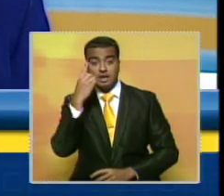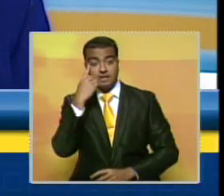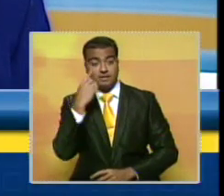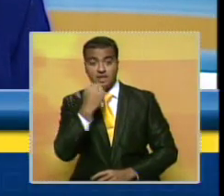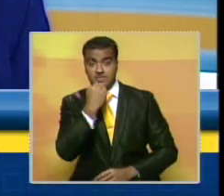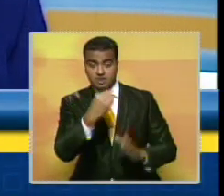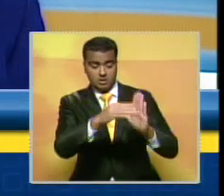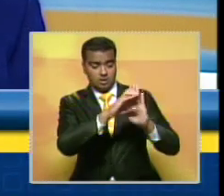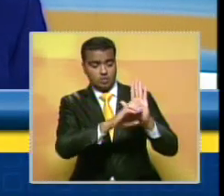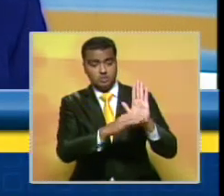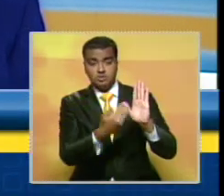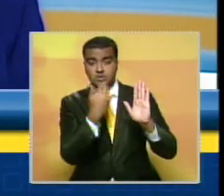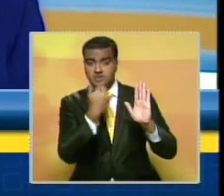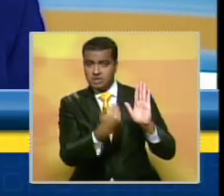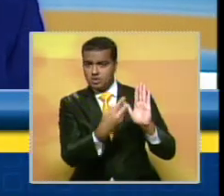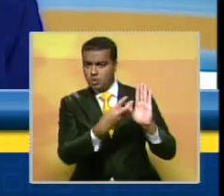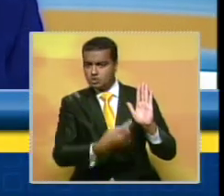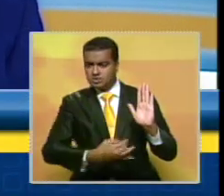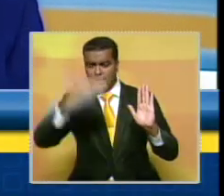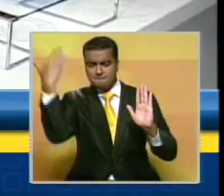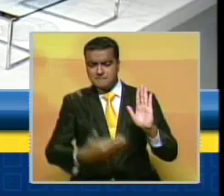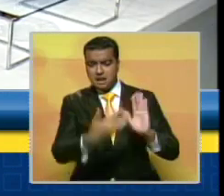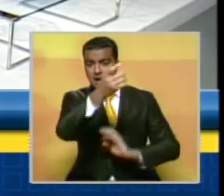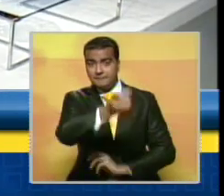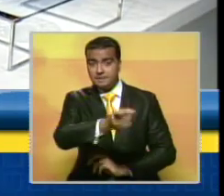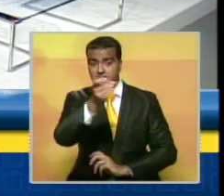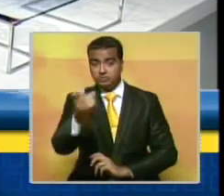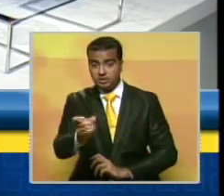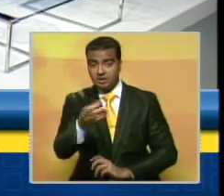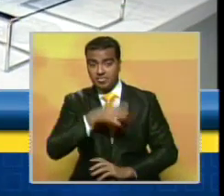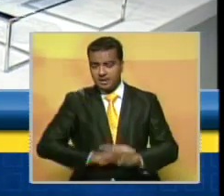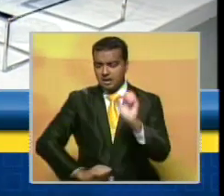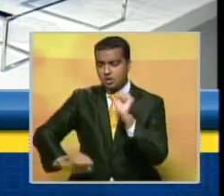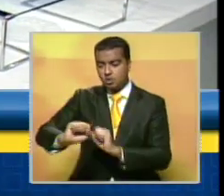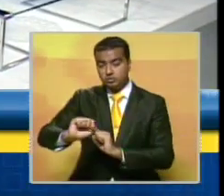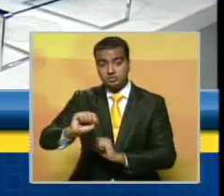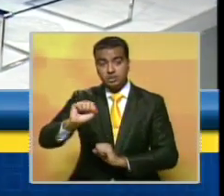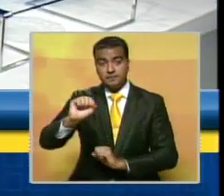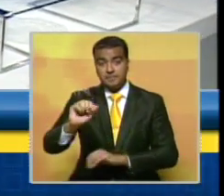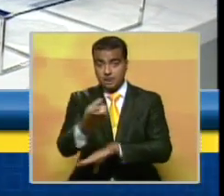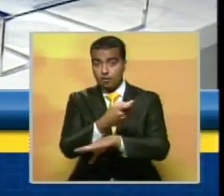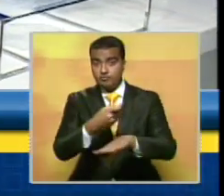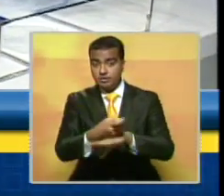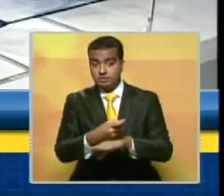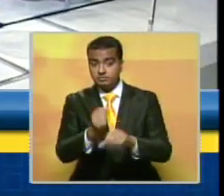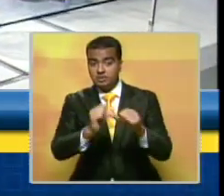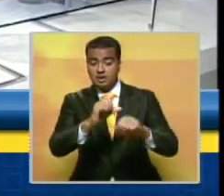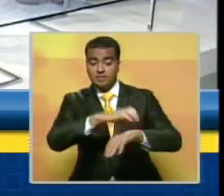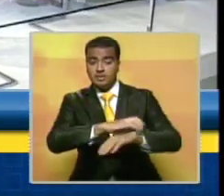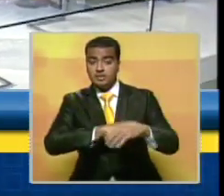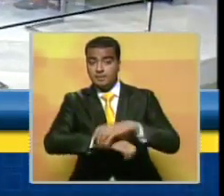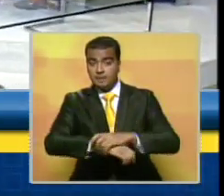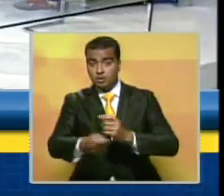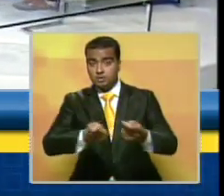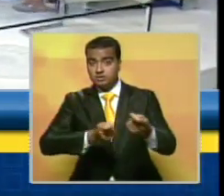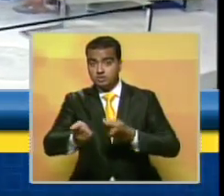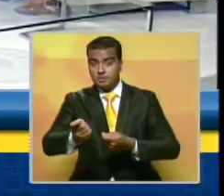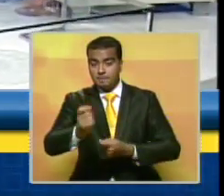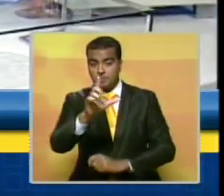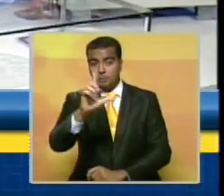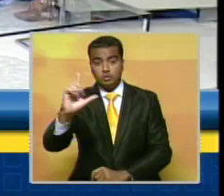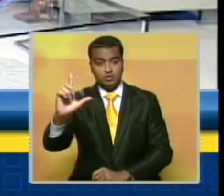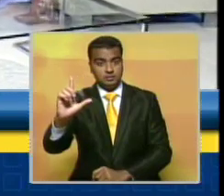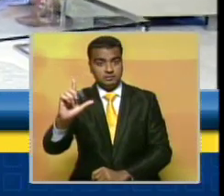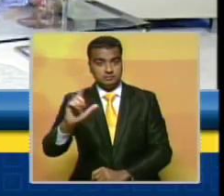que el Código Penal contempla delitos que sancionan a los ciudadanos que atenten contra el Estado. Aseguró que de quedar detenido el coordinador nacional de Voluntad